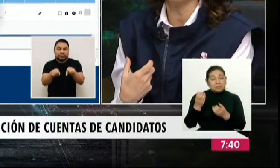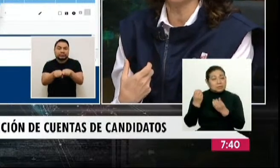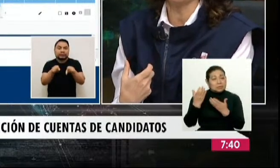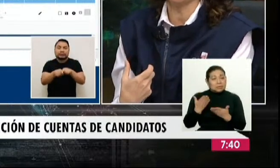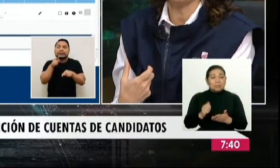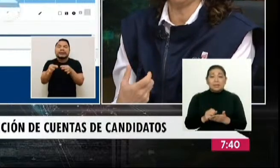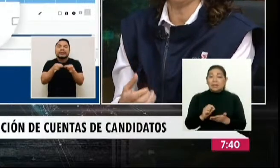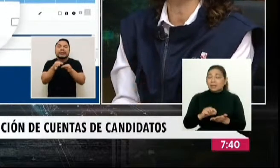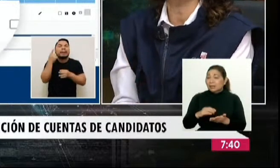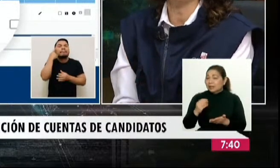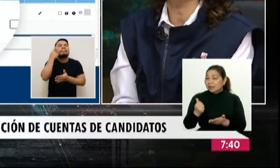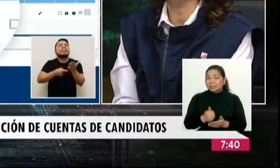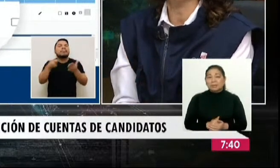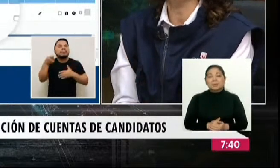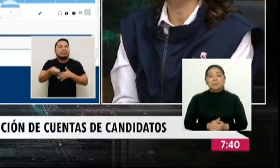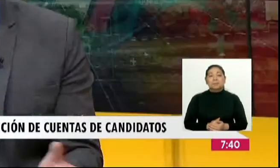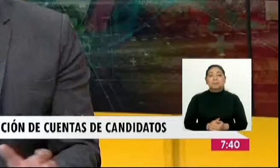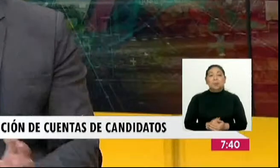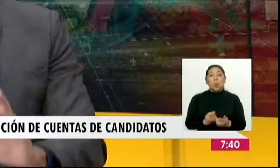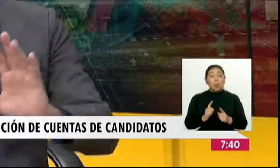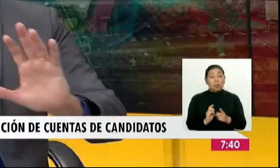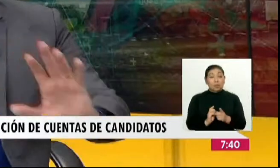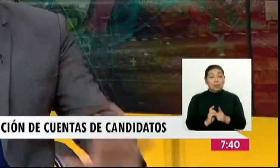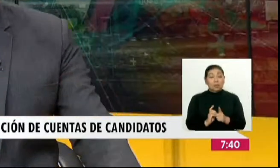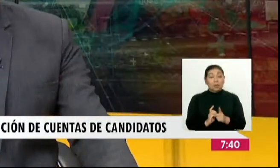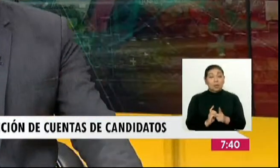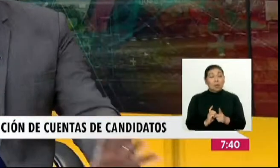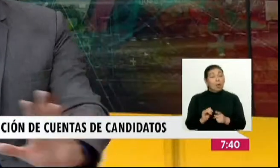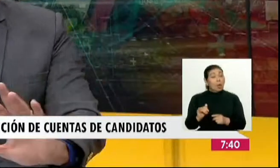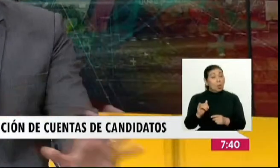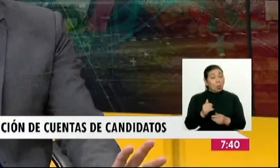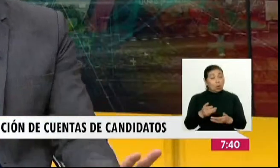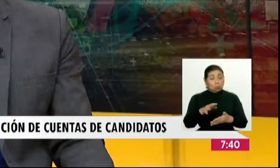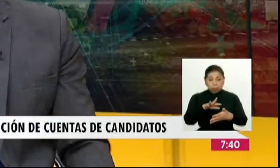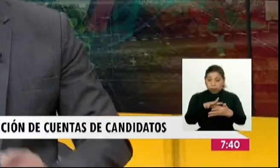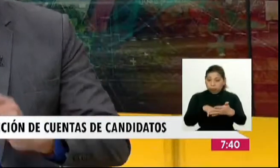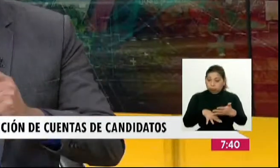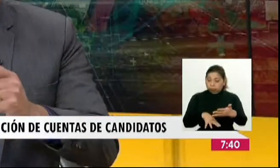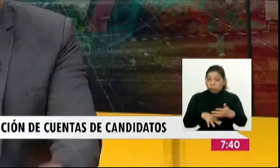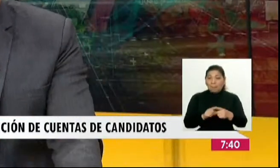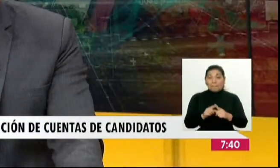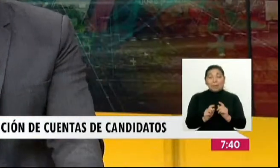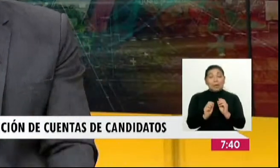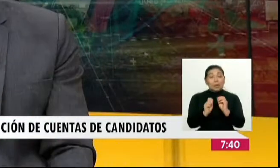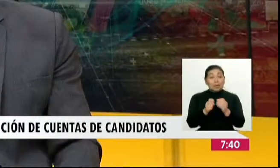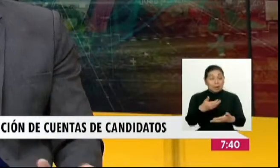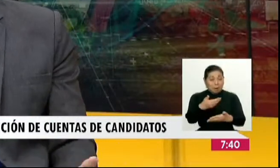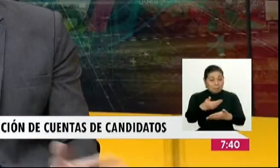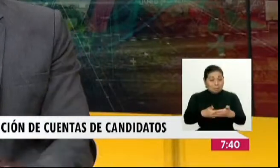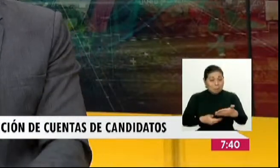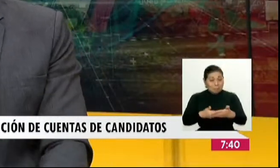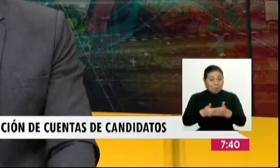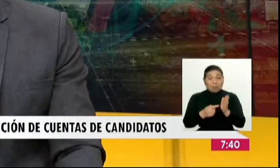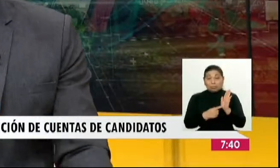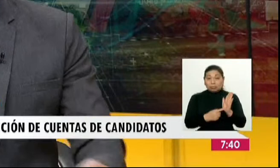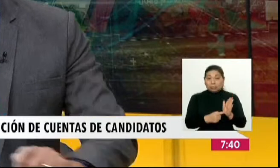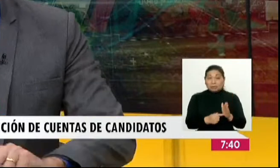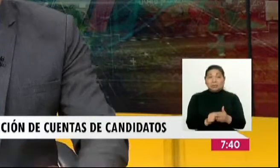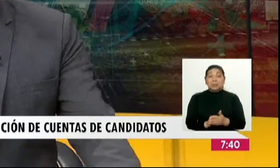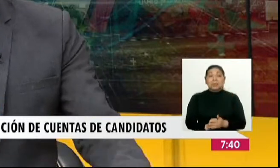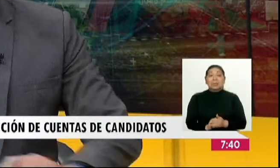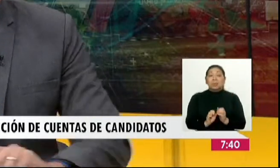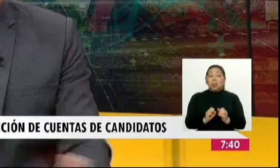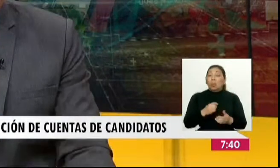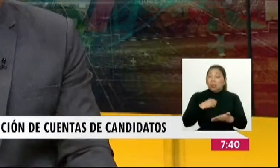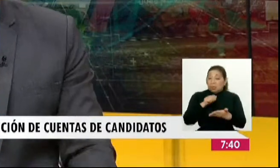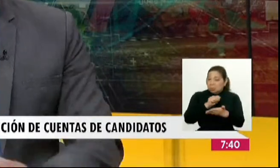información rápidamente. Perfecto. Entonces uno llega, igual le dan su casilla electrónica, pero entrega los documentos de manera presencial o mesa de partes,